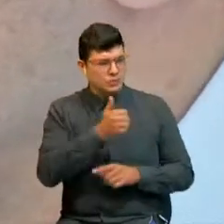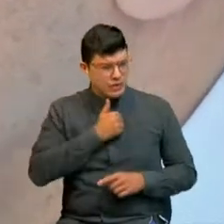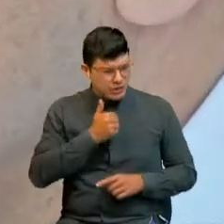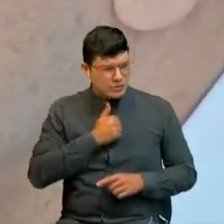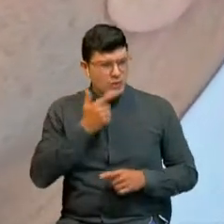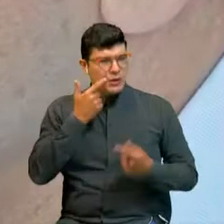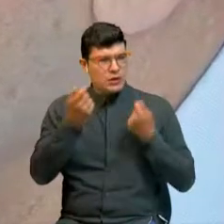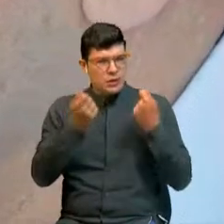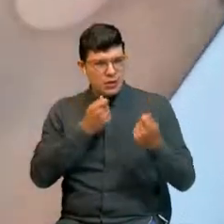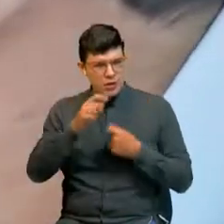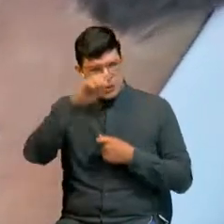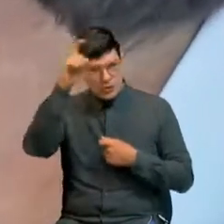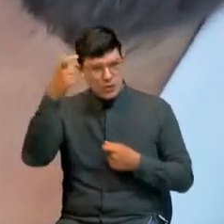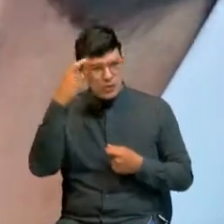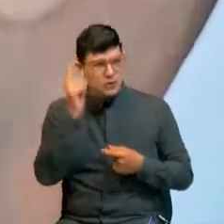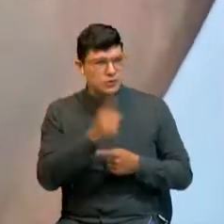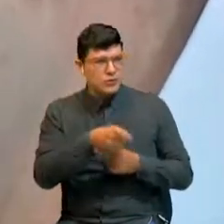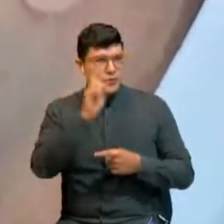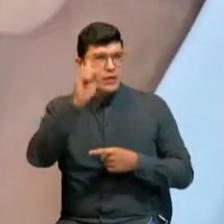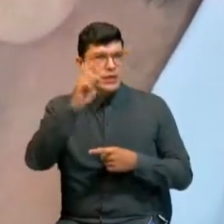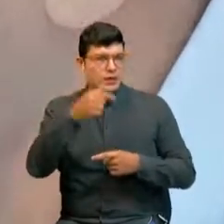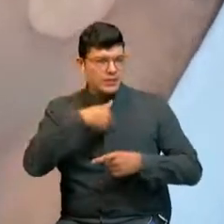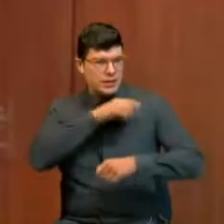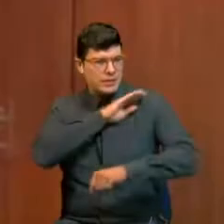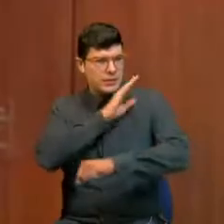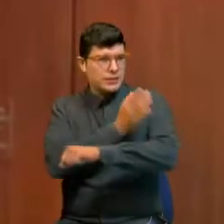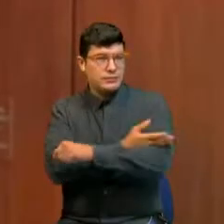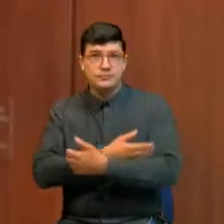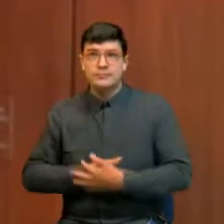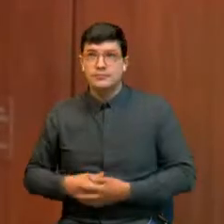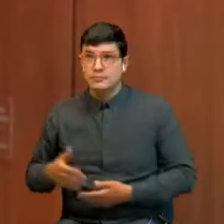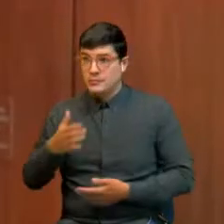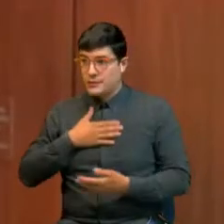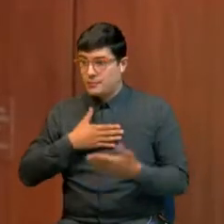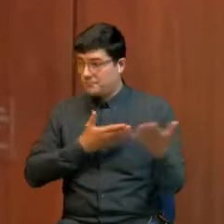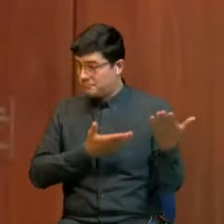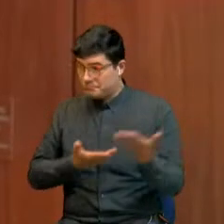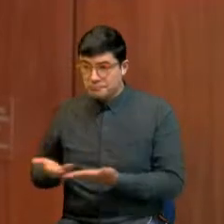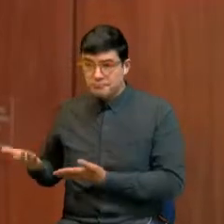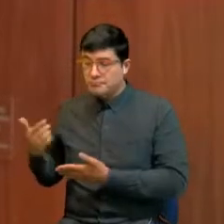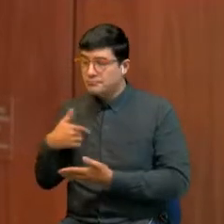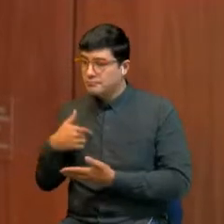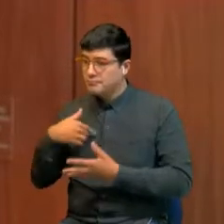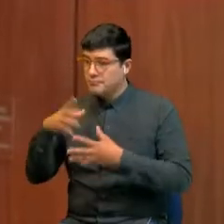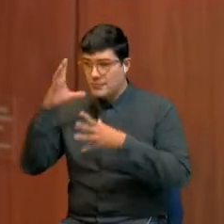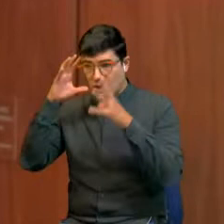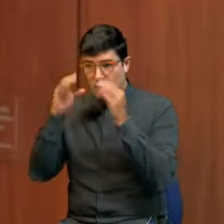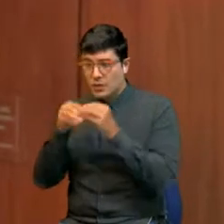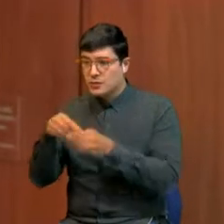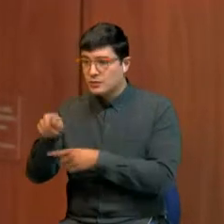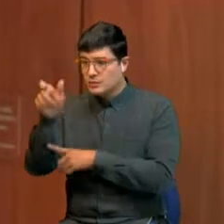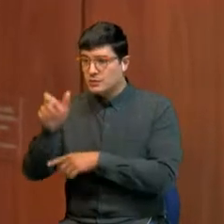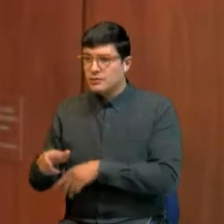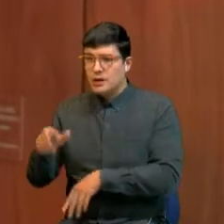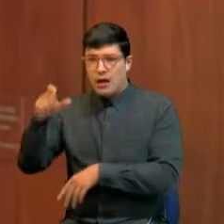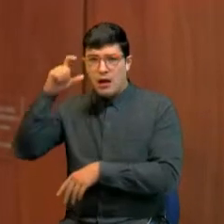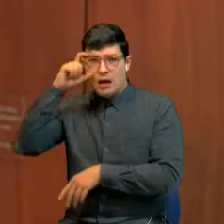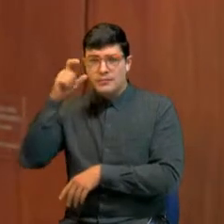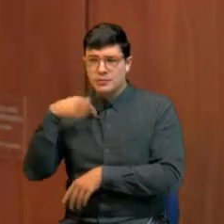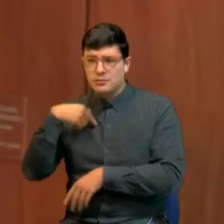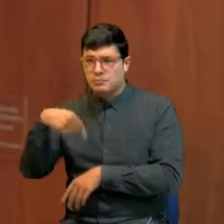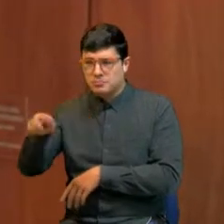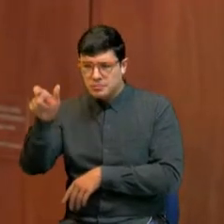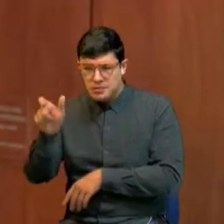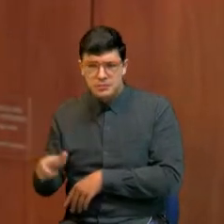sus políticas, su capacidad. De parte mía, bienvenida a esa oposición de Jaime. Jaime es una persona que estoy